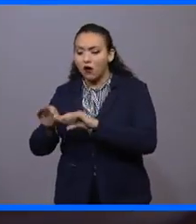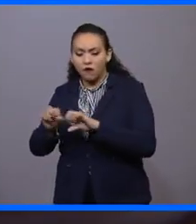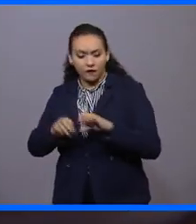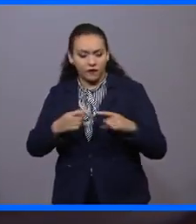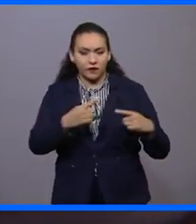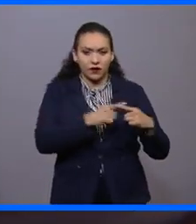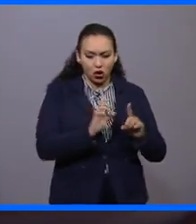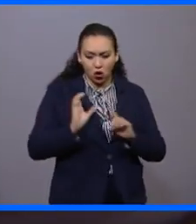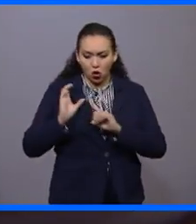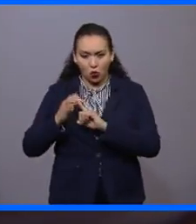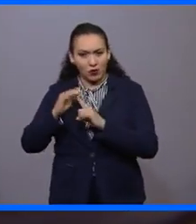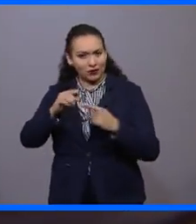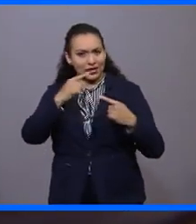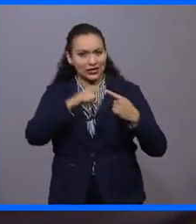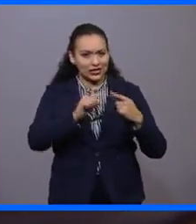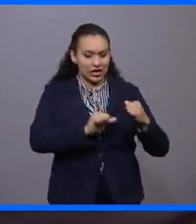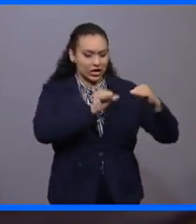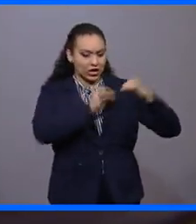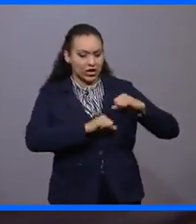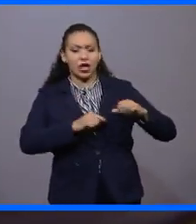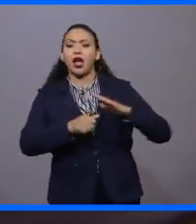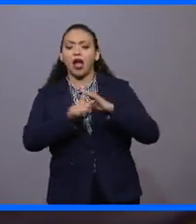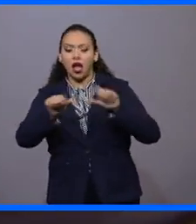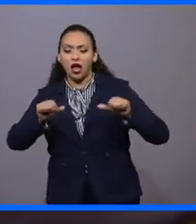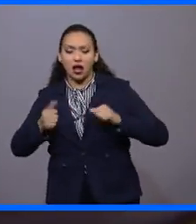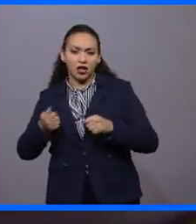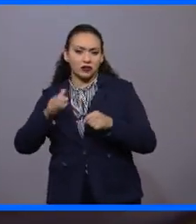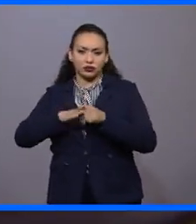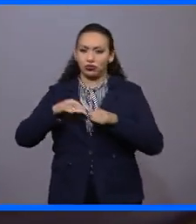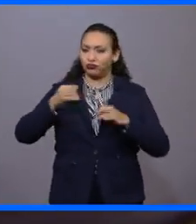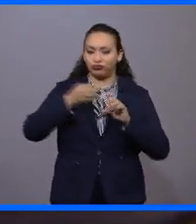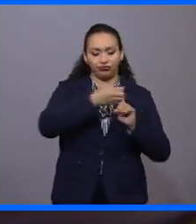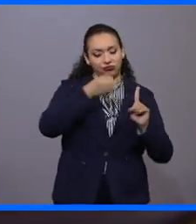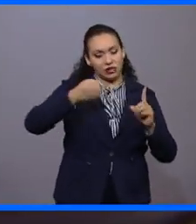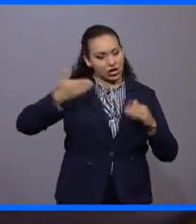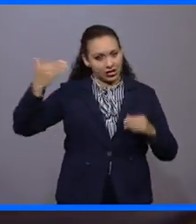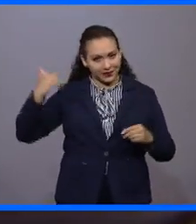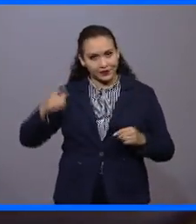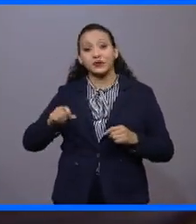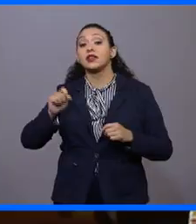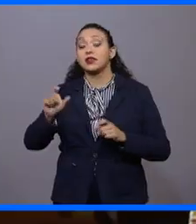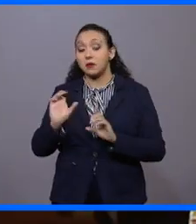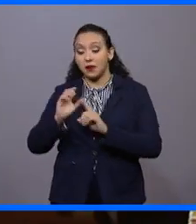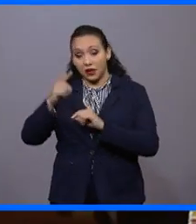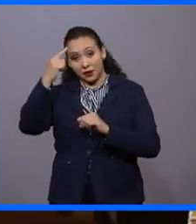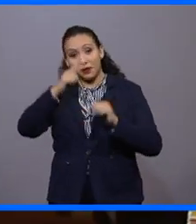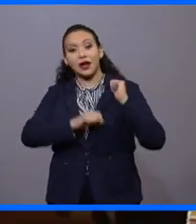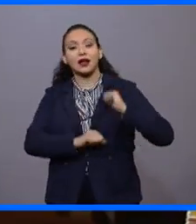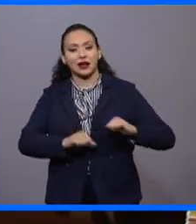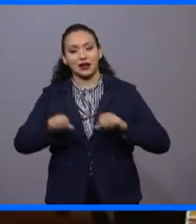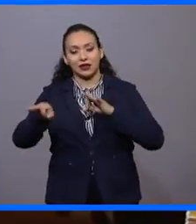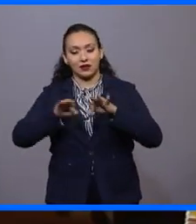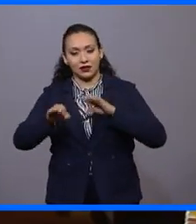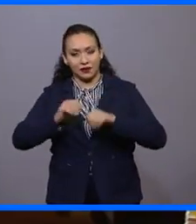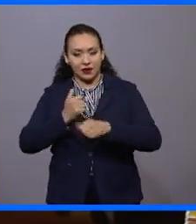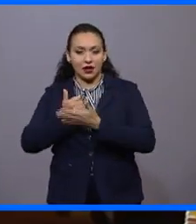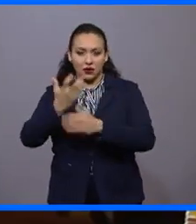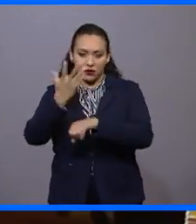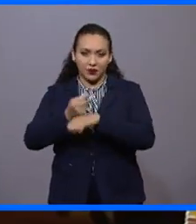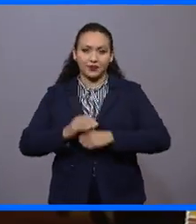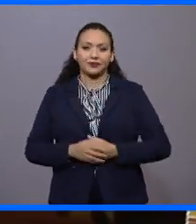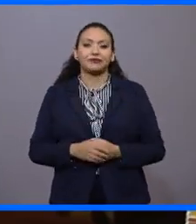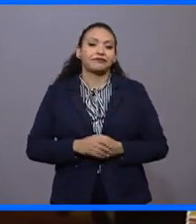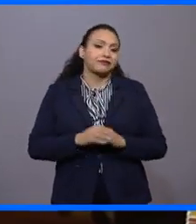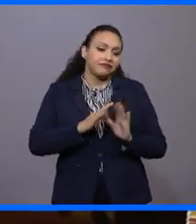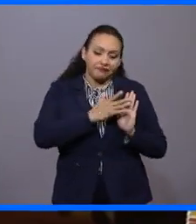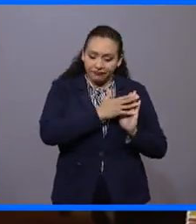auxiliares, comités, autoridad garante y áreas administrativas, así como de la Comisión de Conflictos Laborales, con lo que